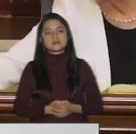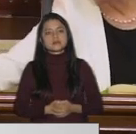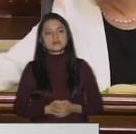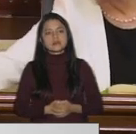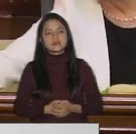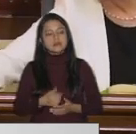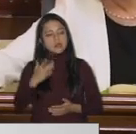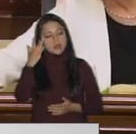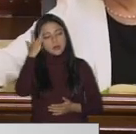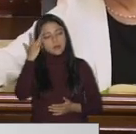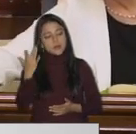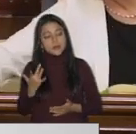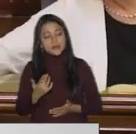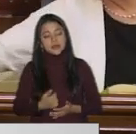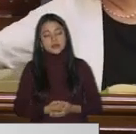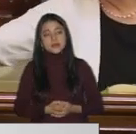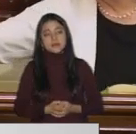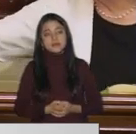porque